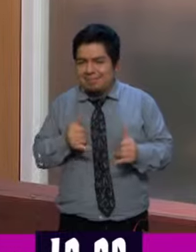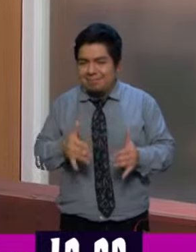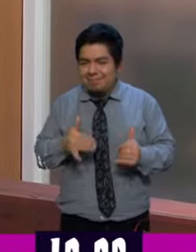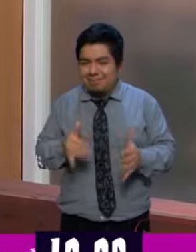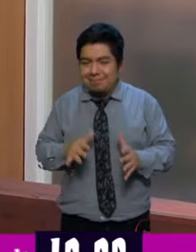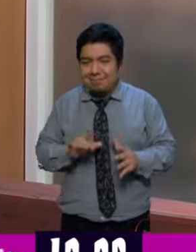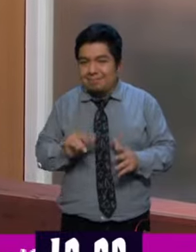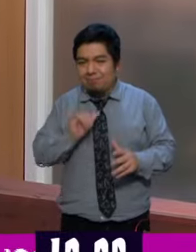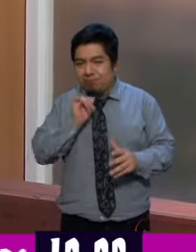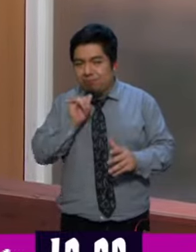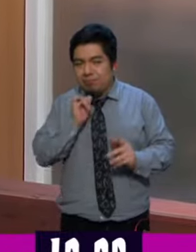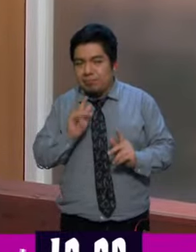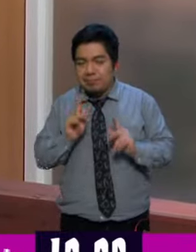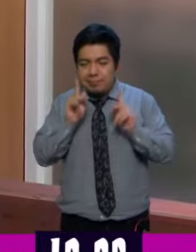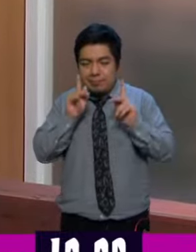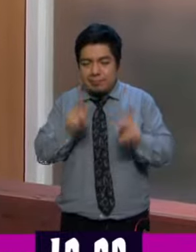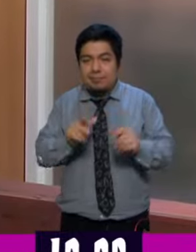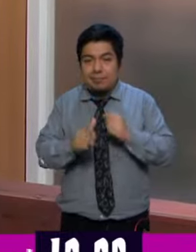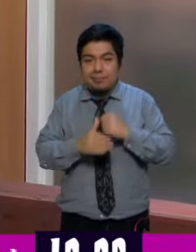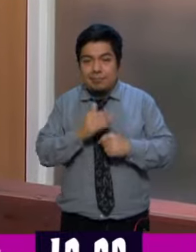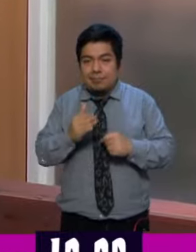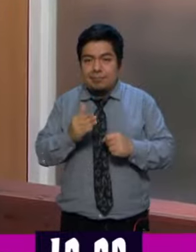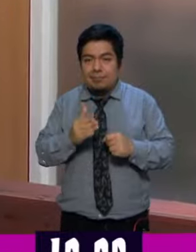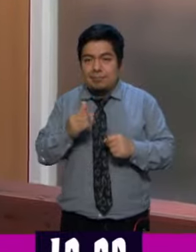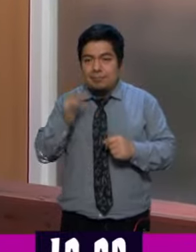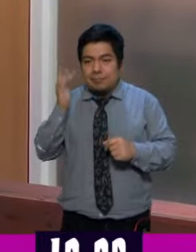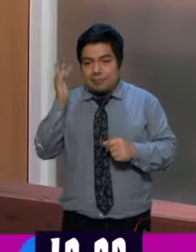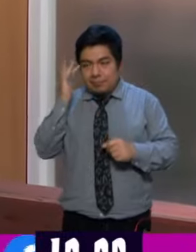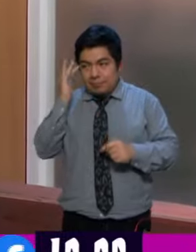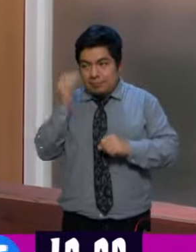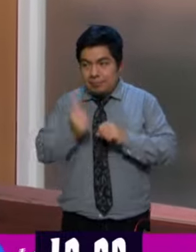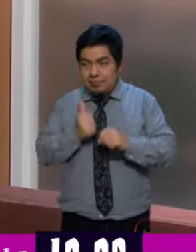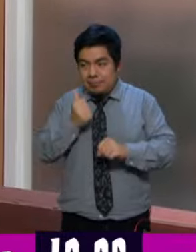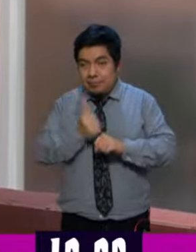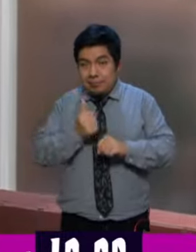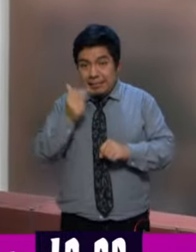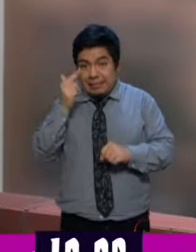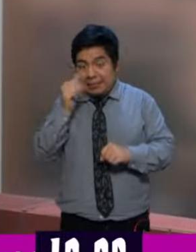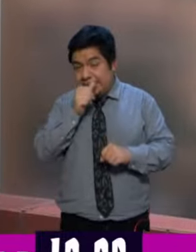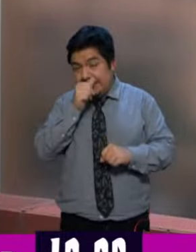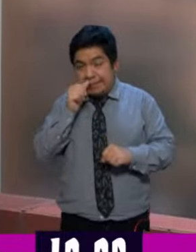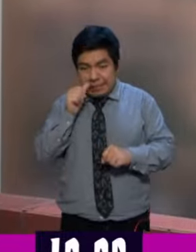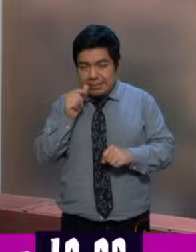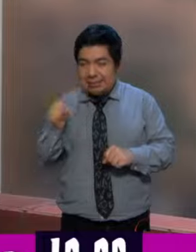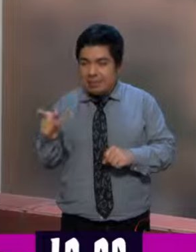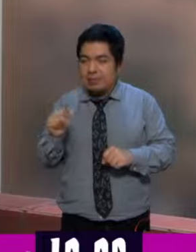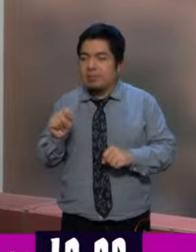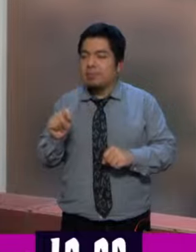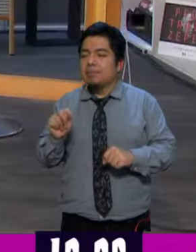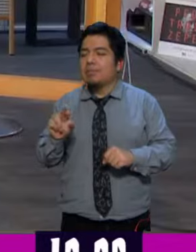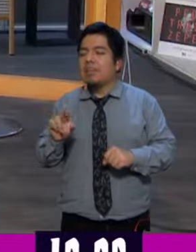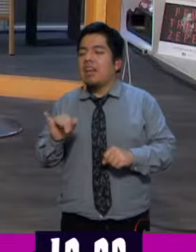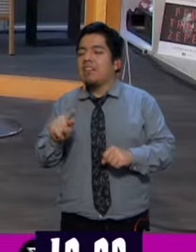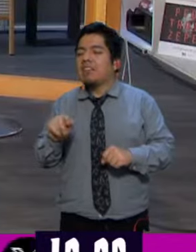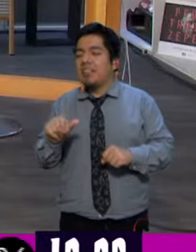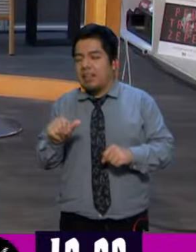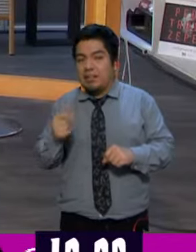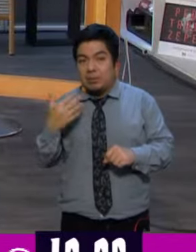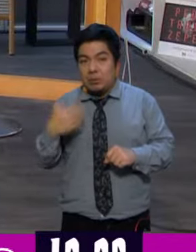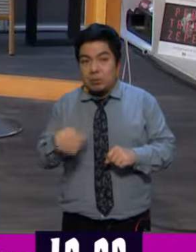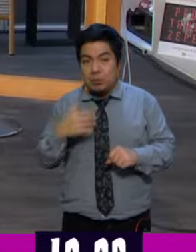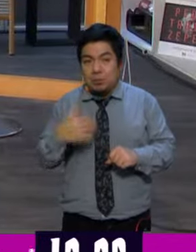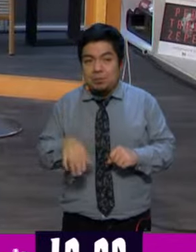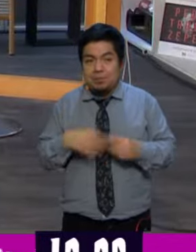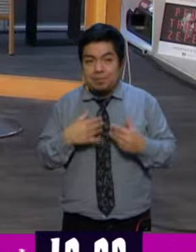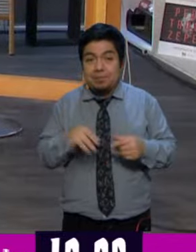hizo puentecito por el cumple de Don Benito. Es que anda en friega, anda en friega. Mi querido Rafita Carvajal.